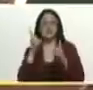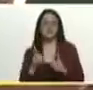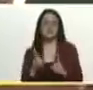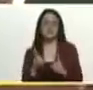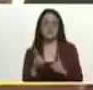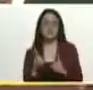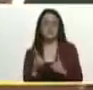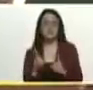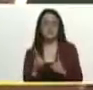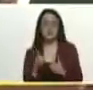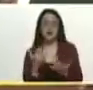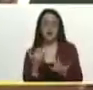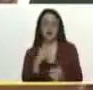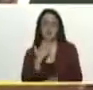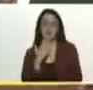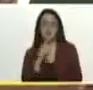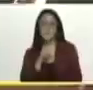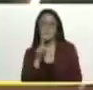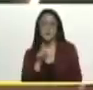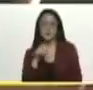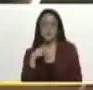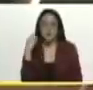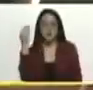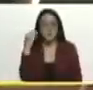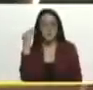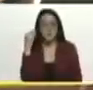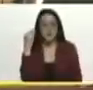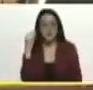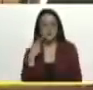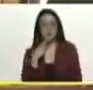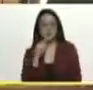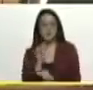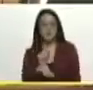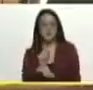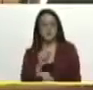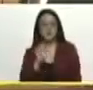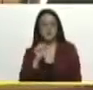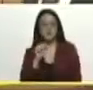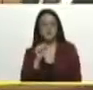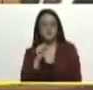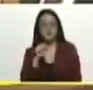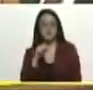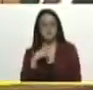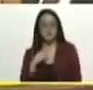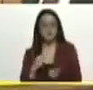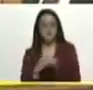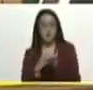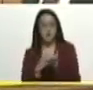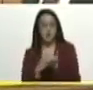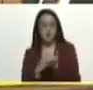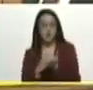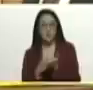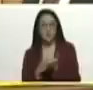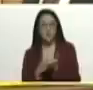Si me preguntan qué pienso, yo les digo que sí, que soy favorable.